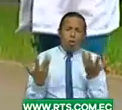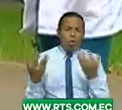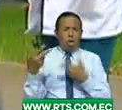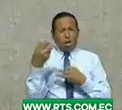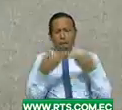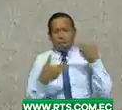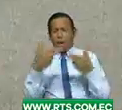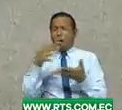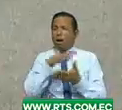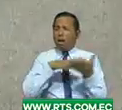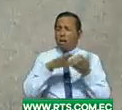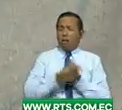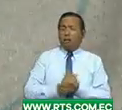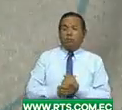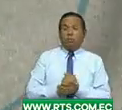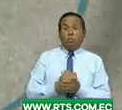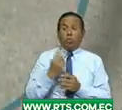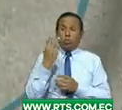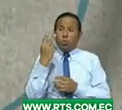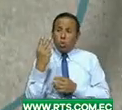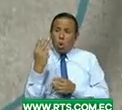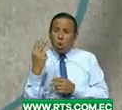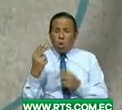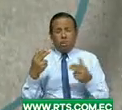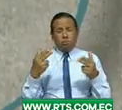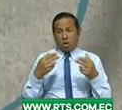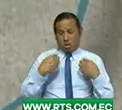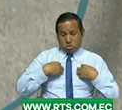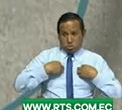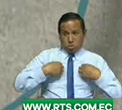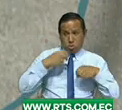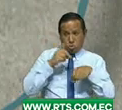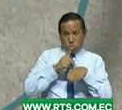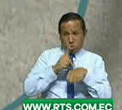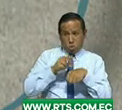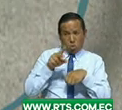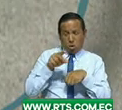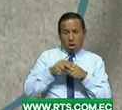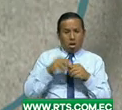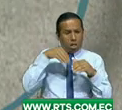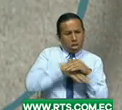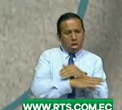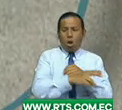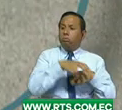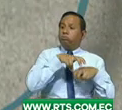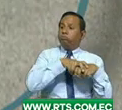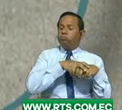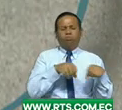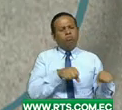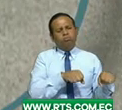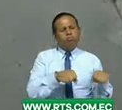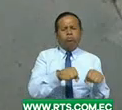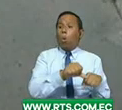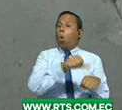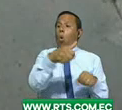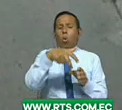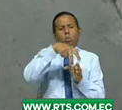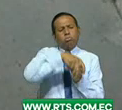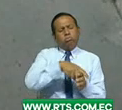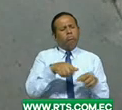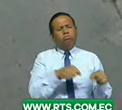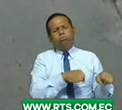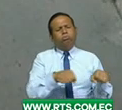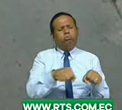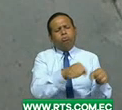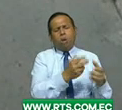violento. Con dos armas, el que estaba disfrazado de médico cogió una triste moto y el otro cogió una moto. Se fueron todos a la